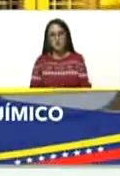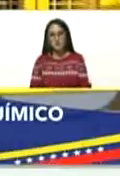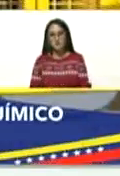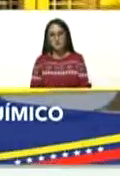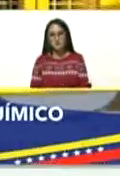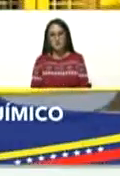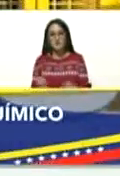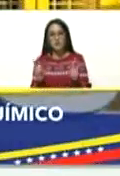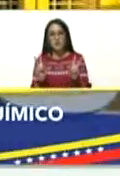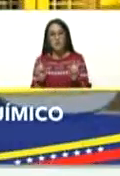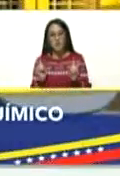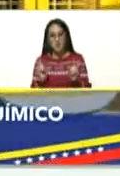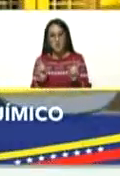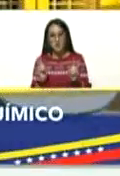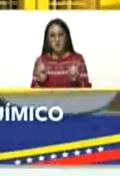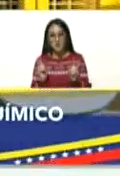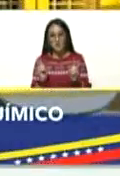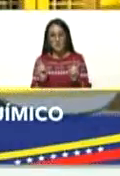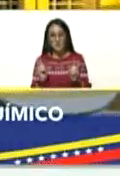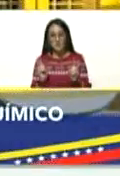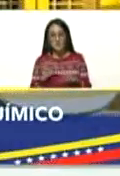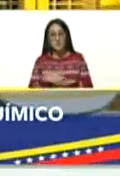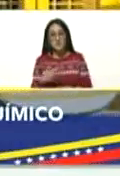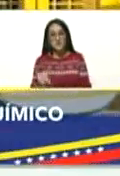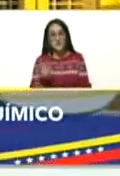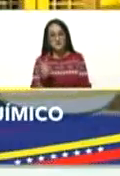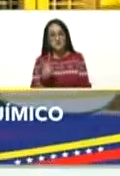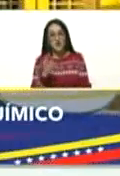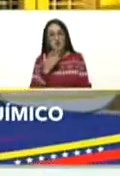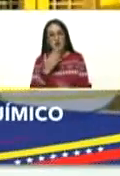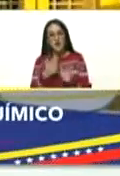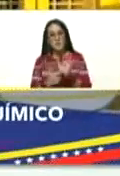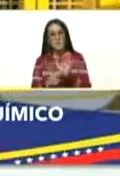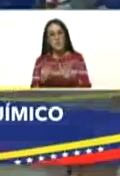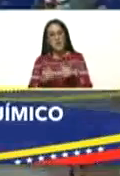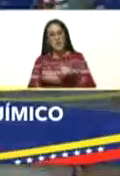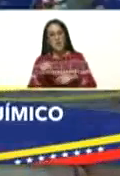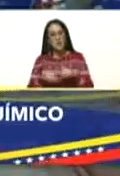Lo nuevo, porque Venezuela es ejemplo de lo nuevo.